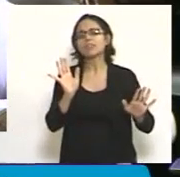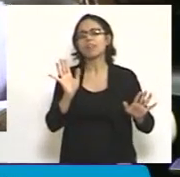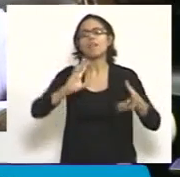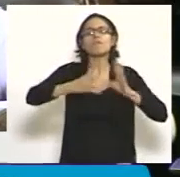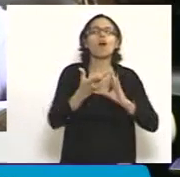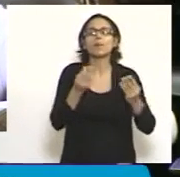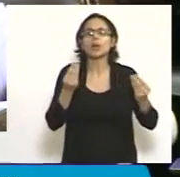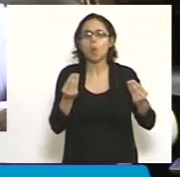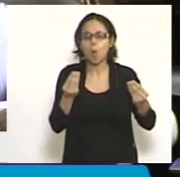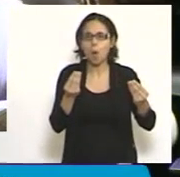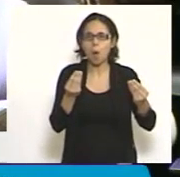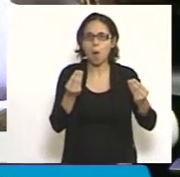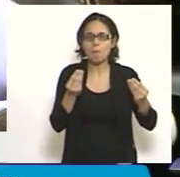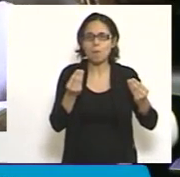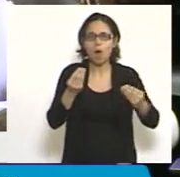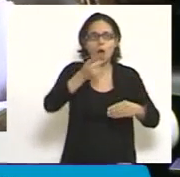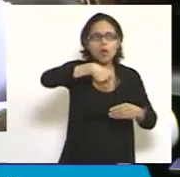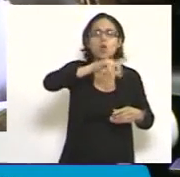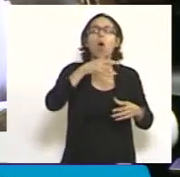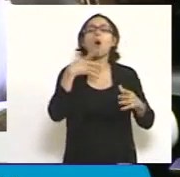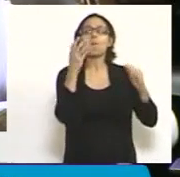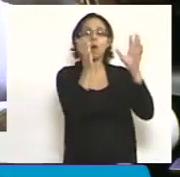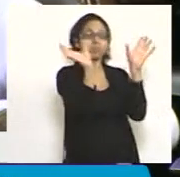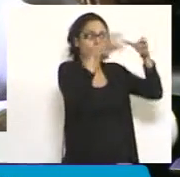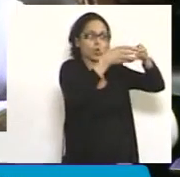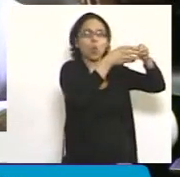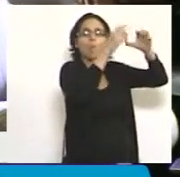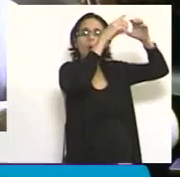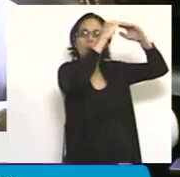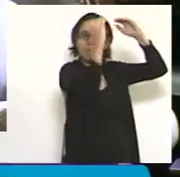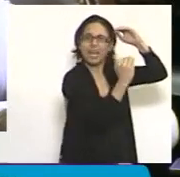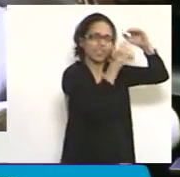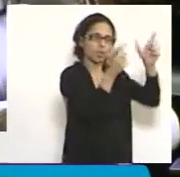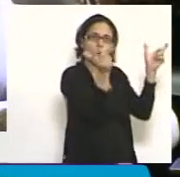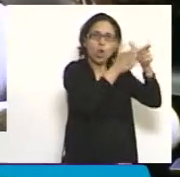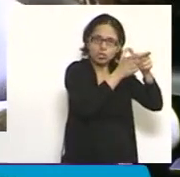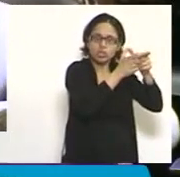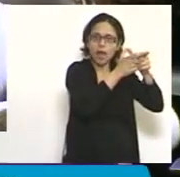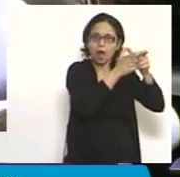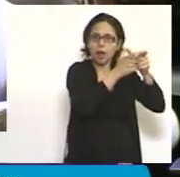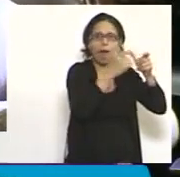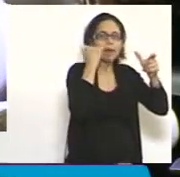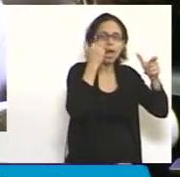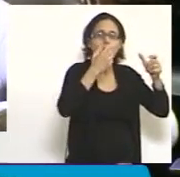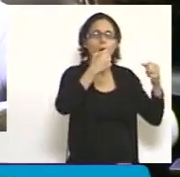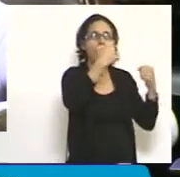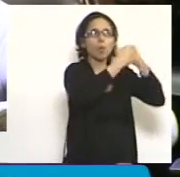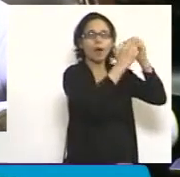las subrogancias, y lo hacía el Consejo de la Magistratura, obviamente, con acuerdo de la